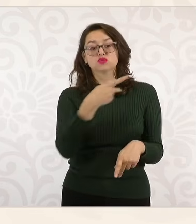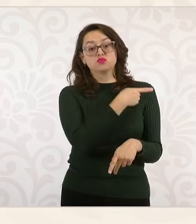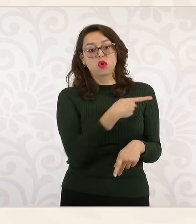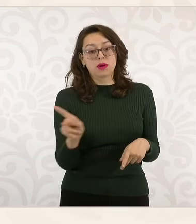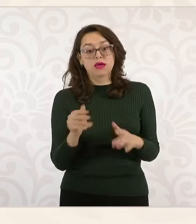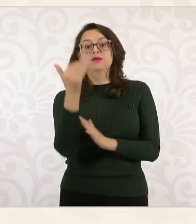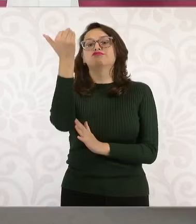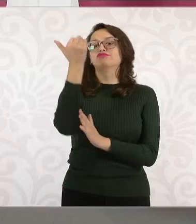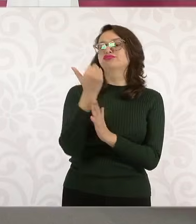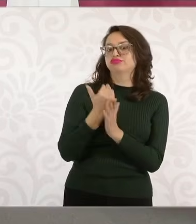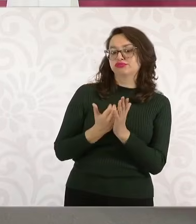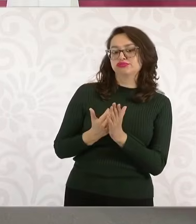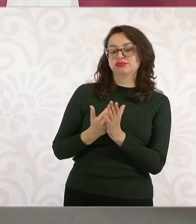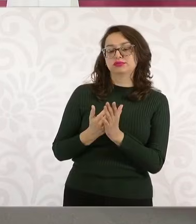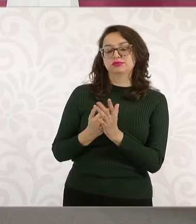pobreza.